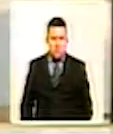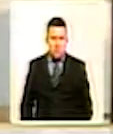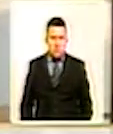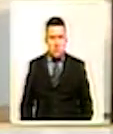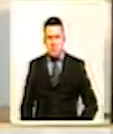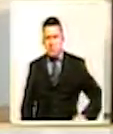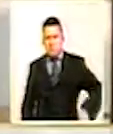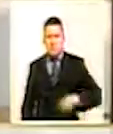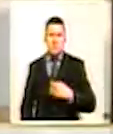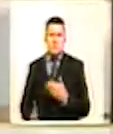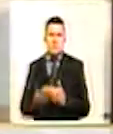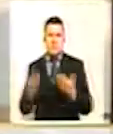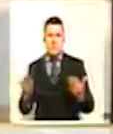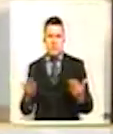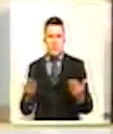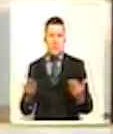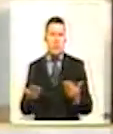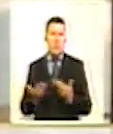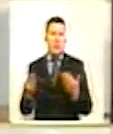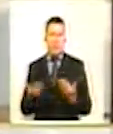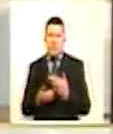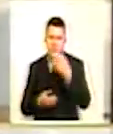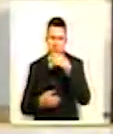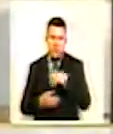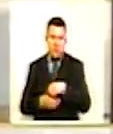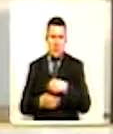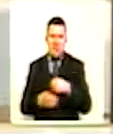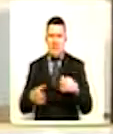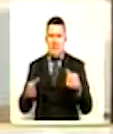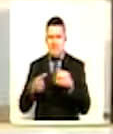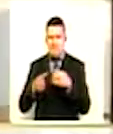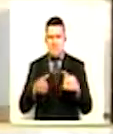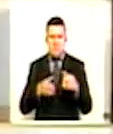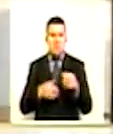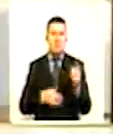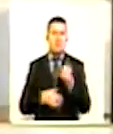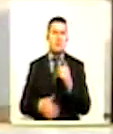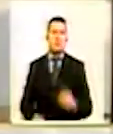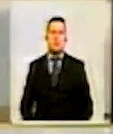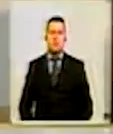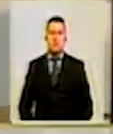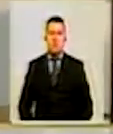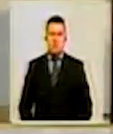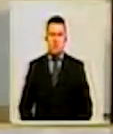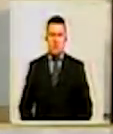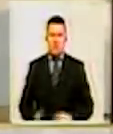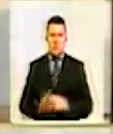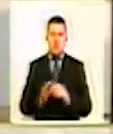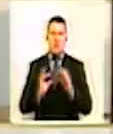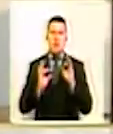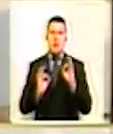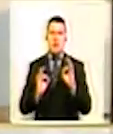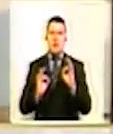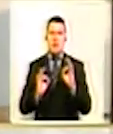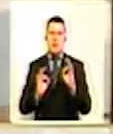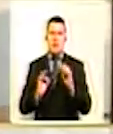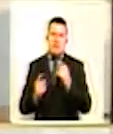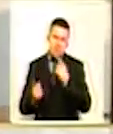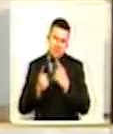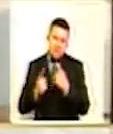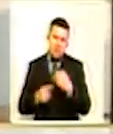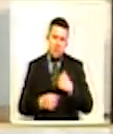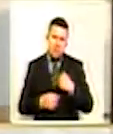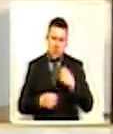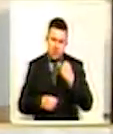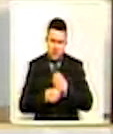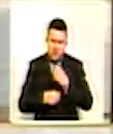sido característico en muchos casos en donde las duplicidades o simplemente la calidad del contenido de las